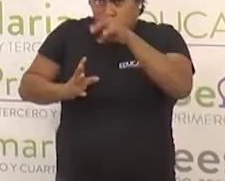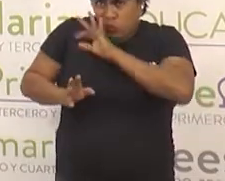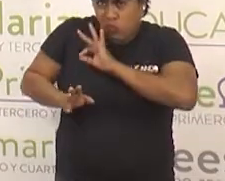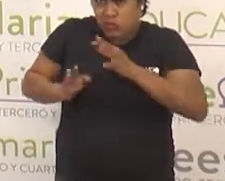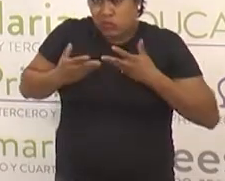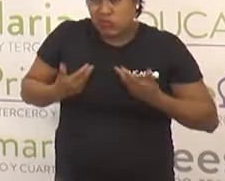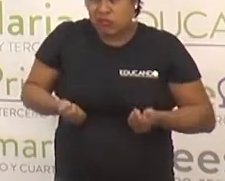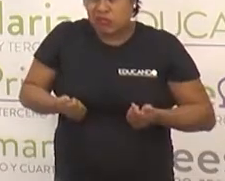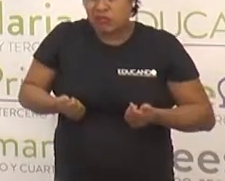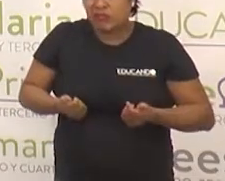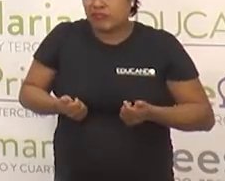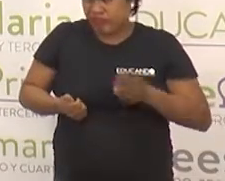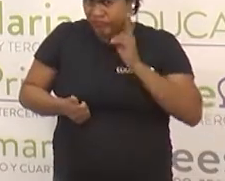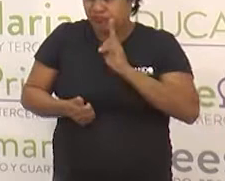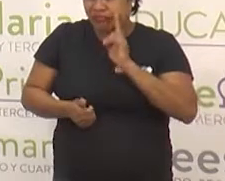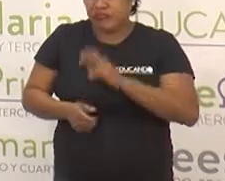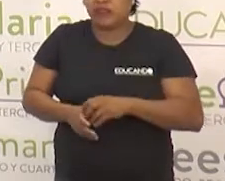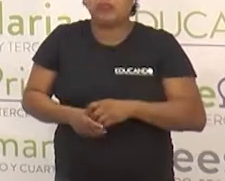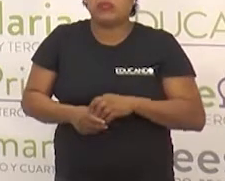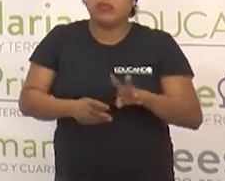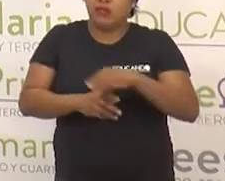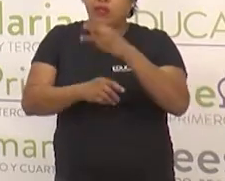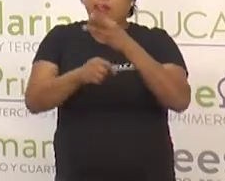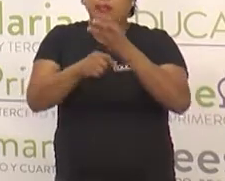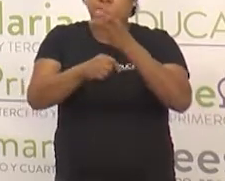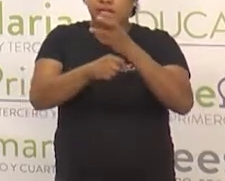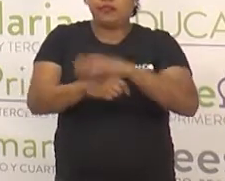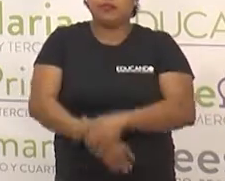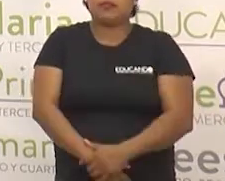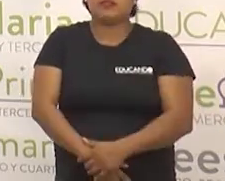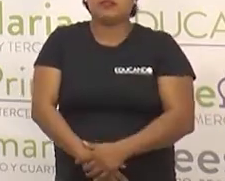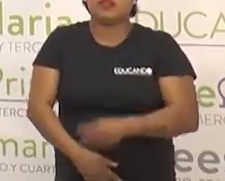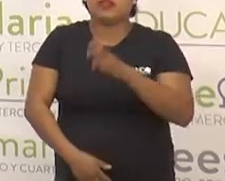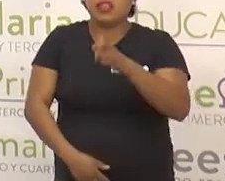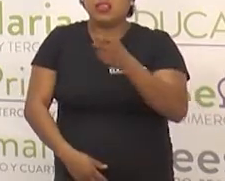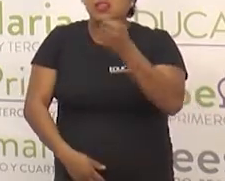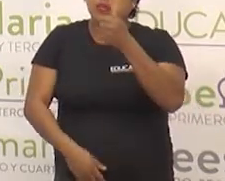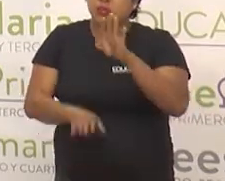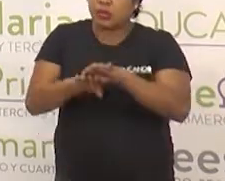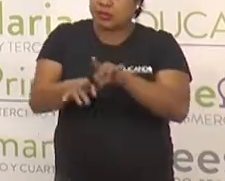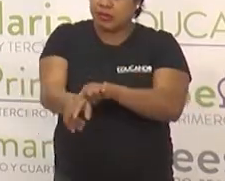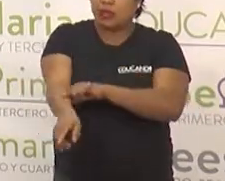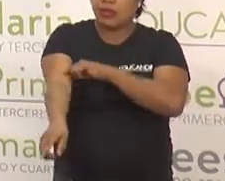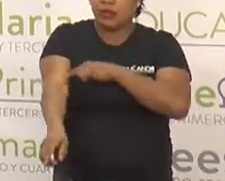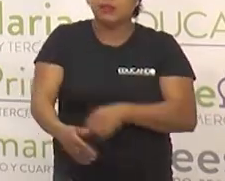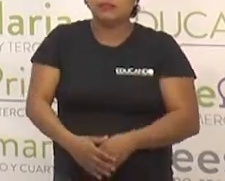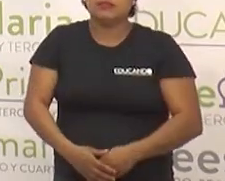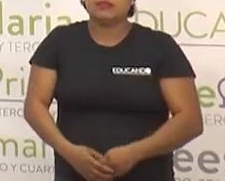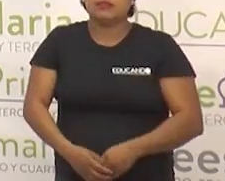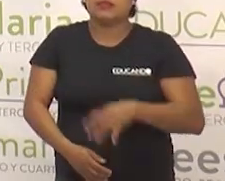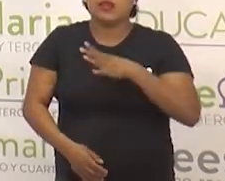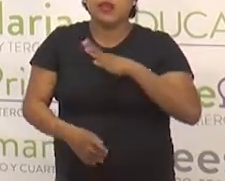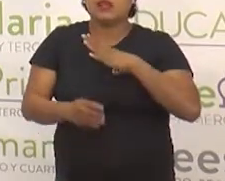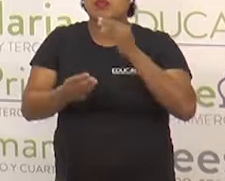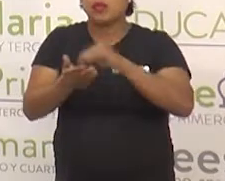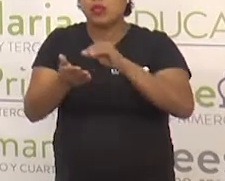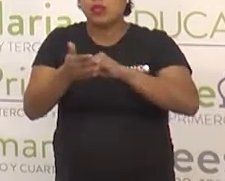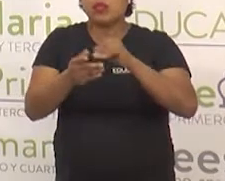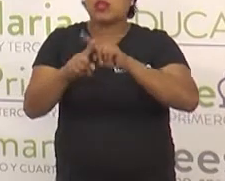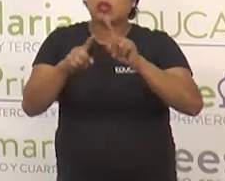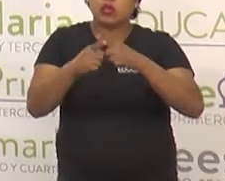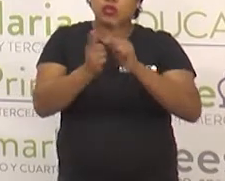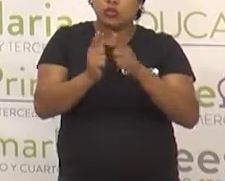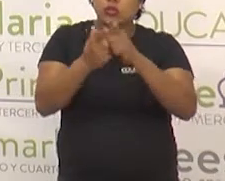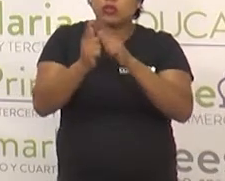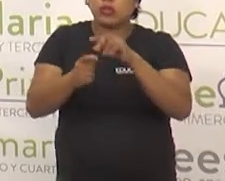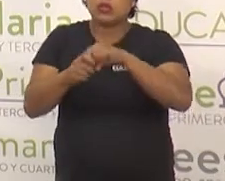idea? Probemos con la tercera, que es un poco más larga además. Hay que incluir alimentos de